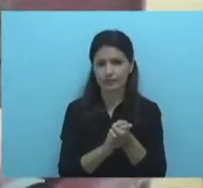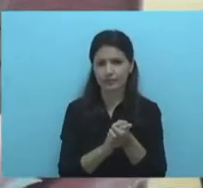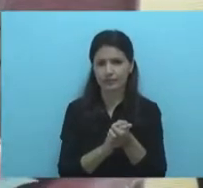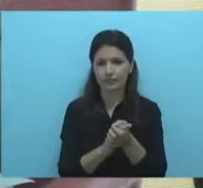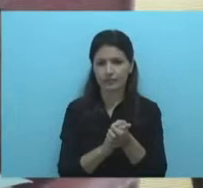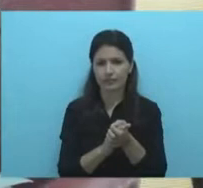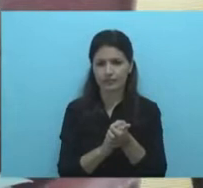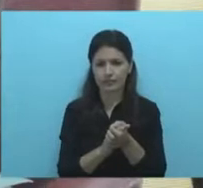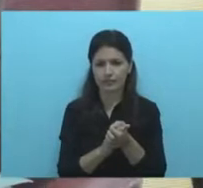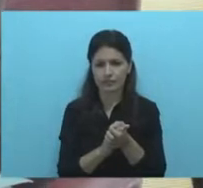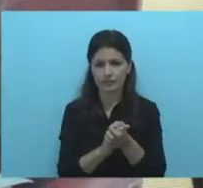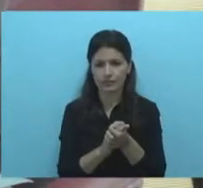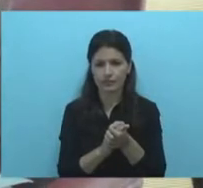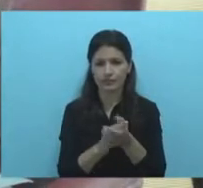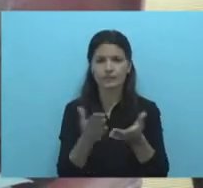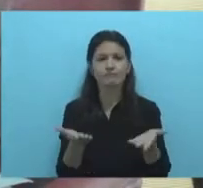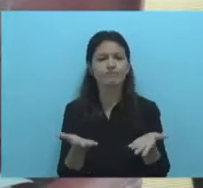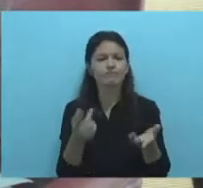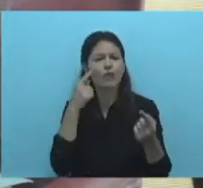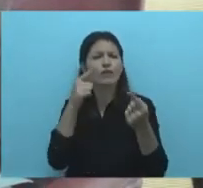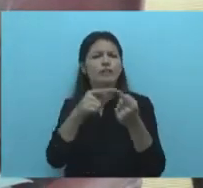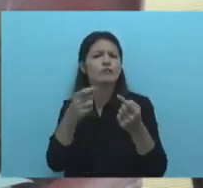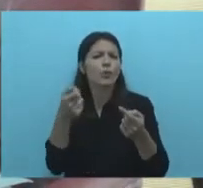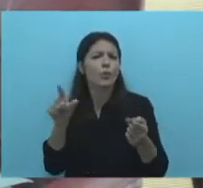voy hacia dónde se busca, qué es lo que se busca